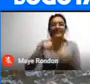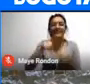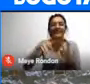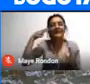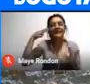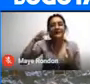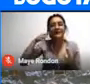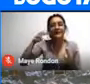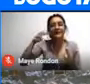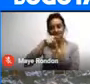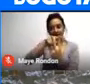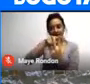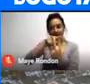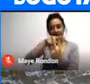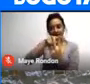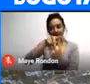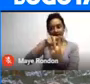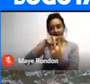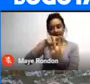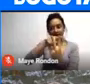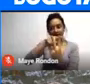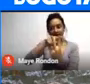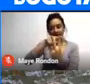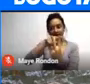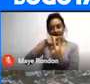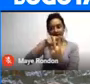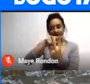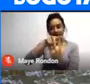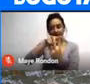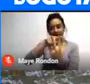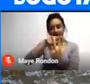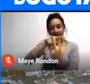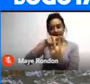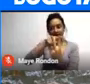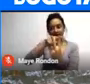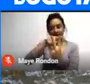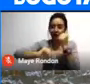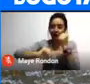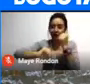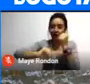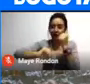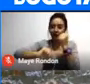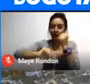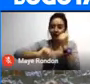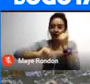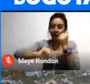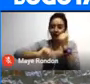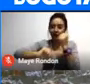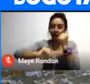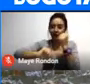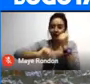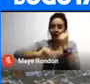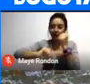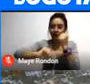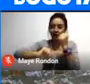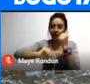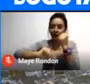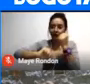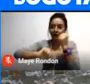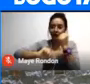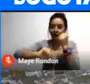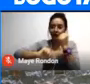traductoras De lengua de señas Chicas Muchísimas gracias Por su colaboración El día de hoy Vamos a hacer Como es